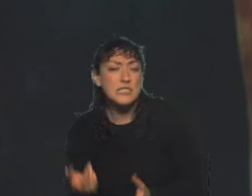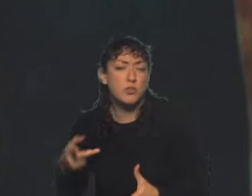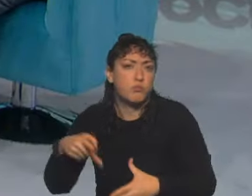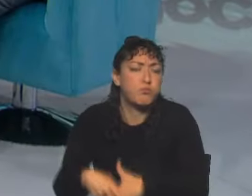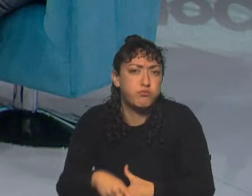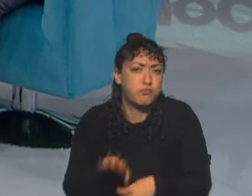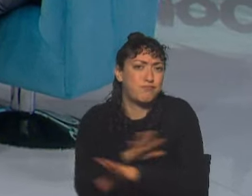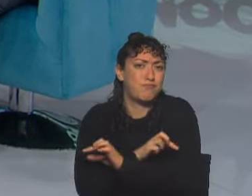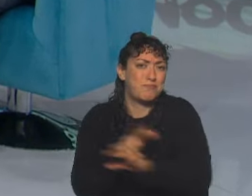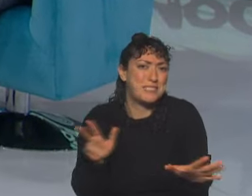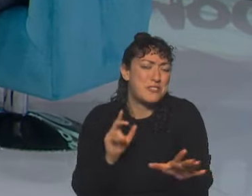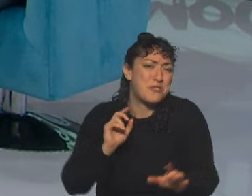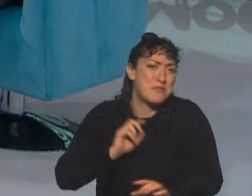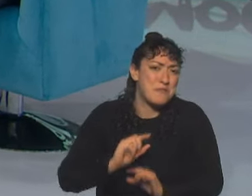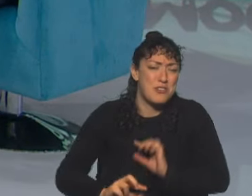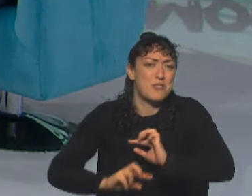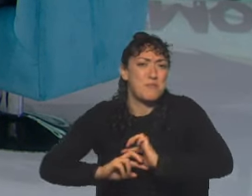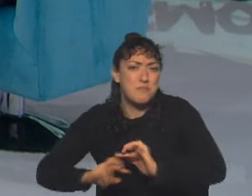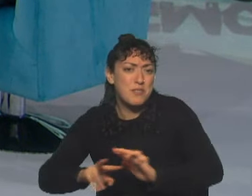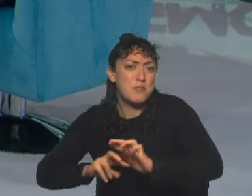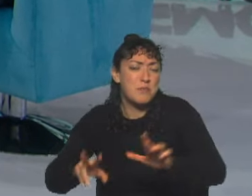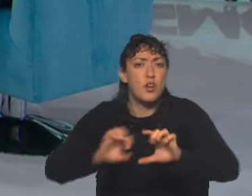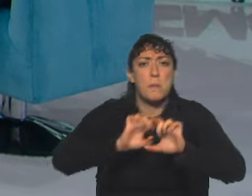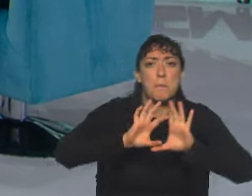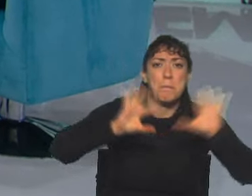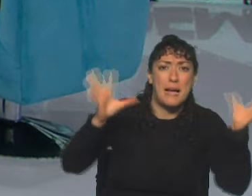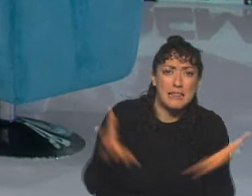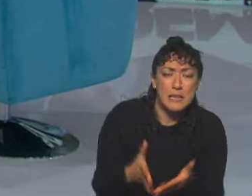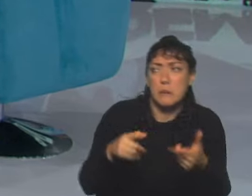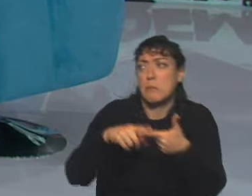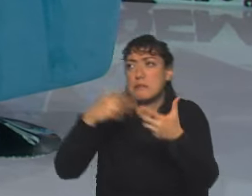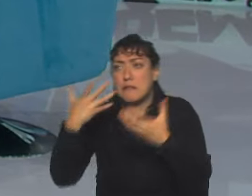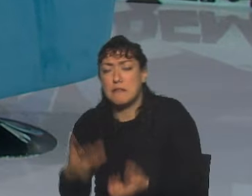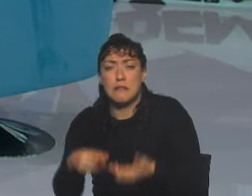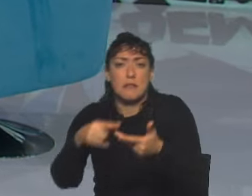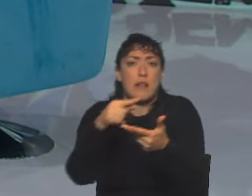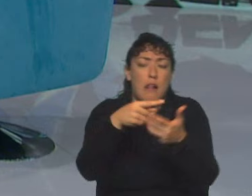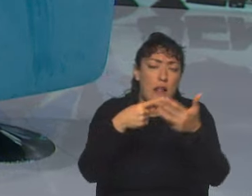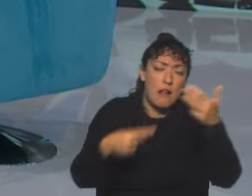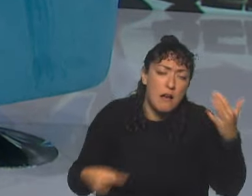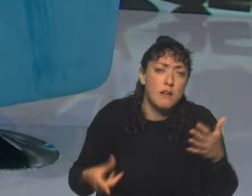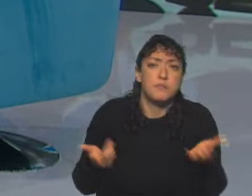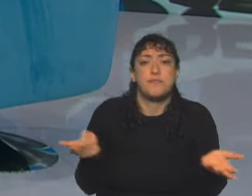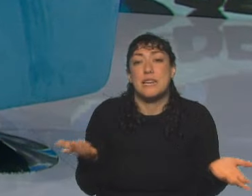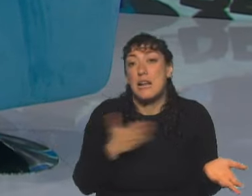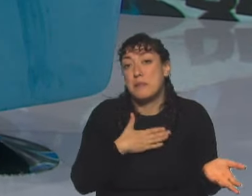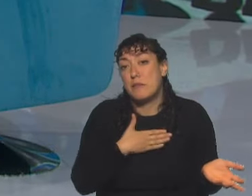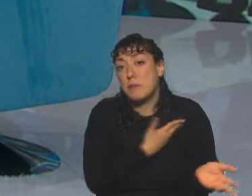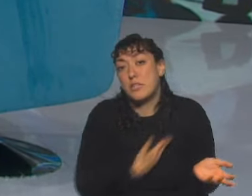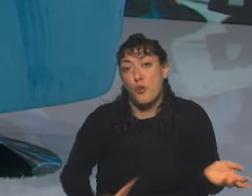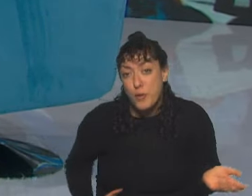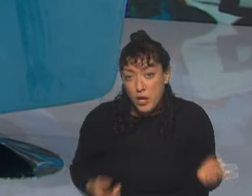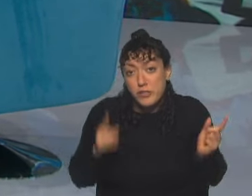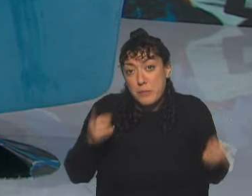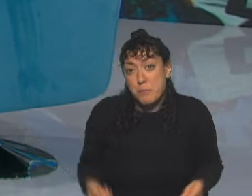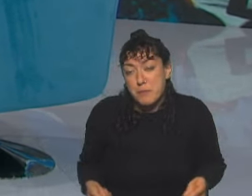camino. Claro, todo además fue complicándose, ¿no es cierto? Que la pandemia, que esto, que lo otro. Y por otro lado, lamentablemente el gobierno, es